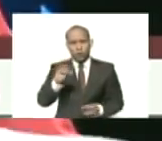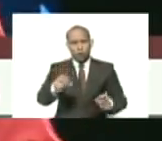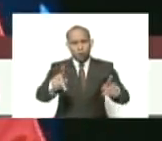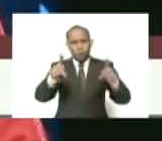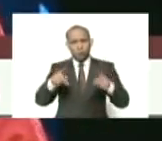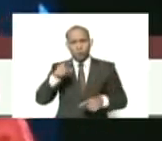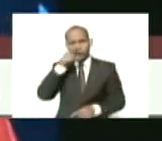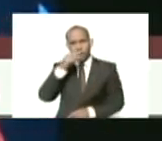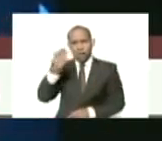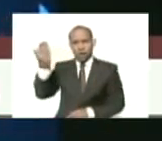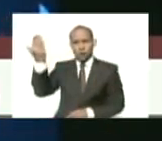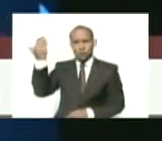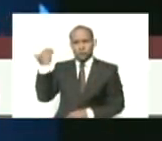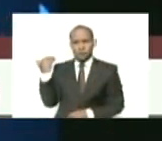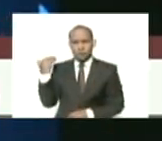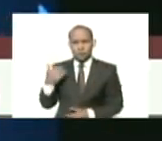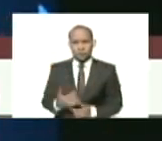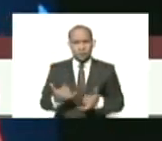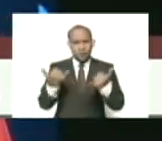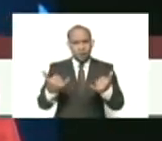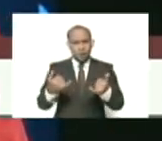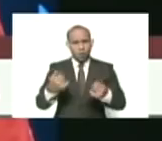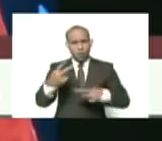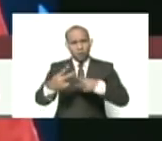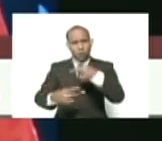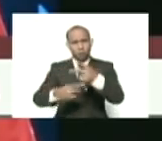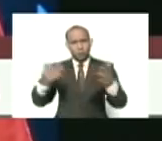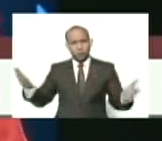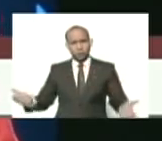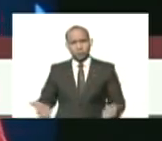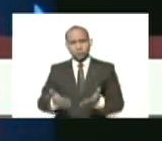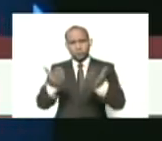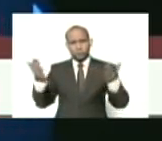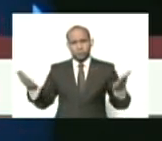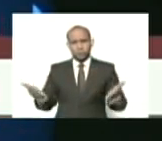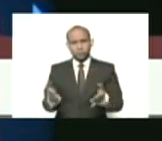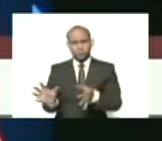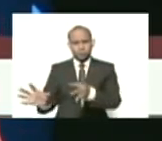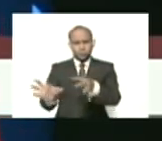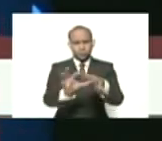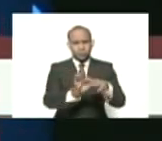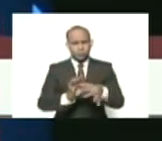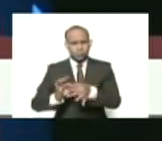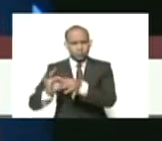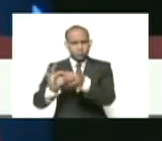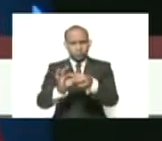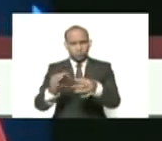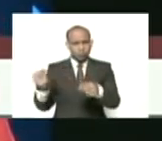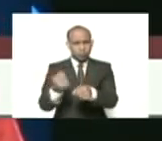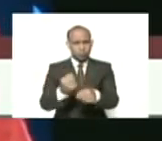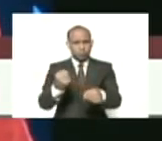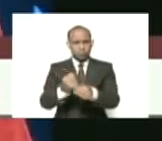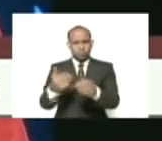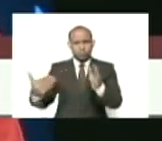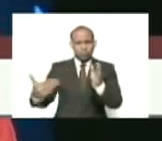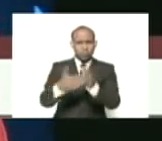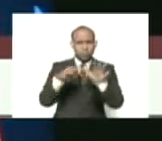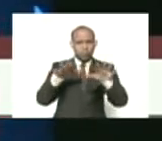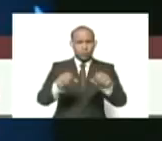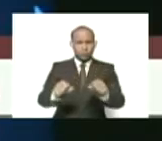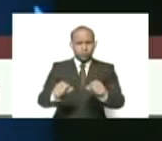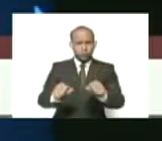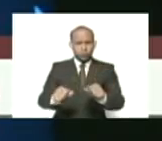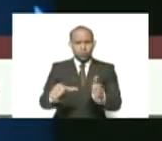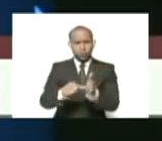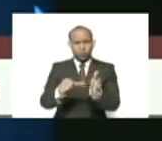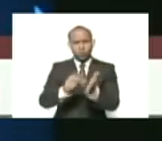y ahora en proceso de impulso de la consolidación de un gran movimiento obrero antiimperialista, donde están participando más